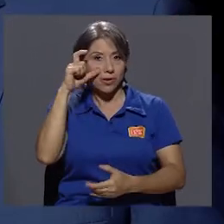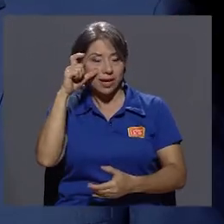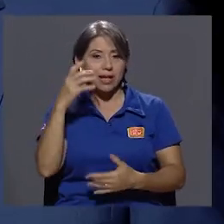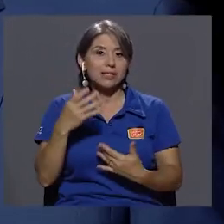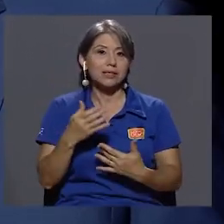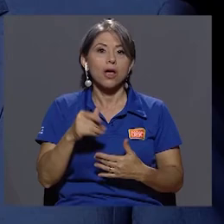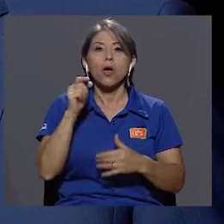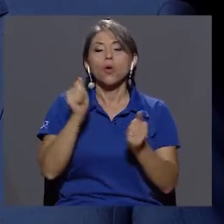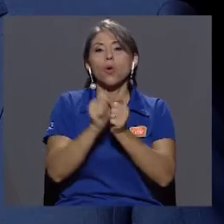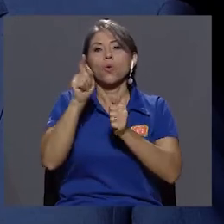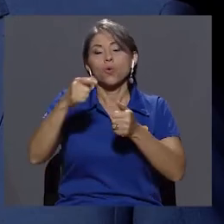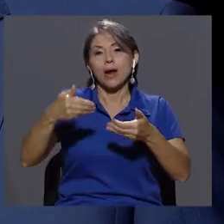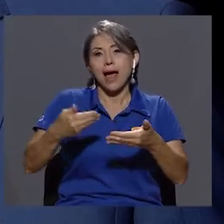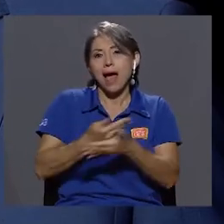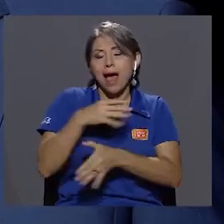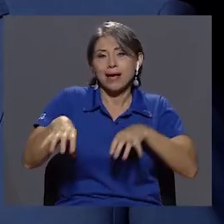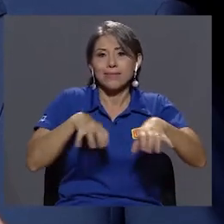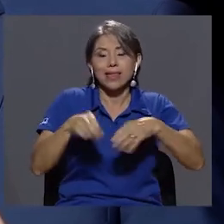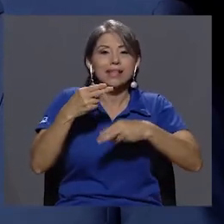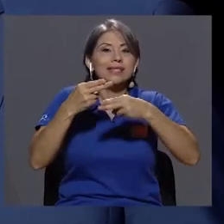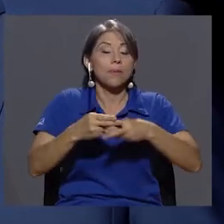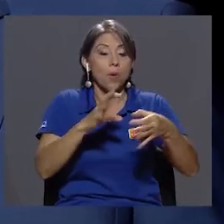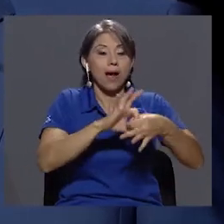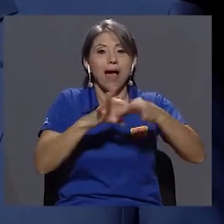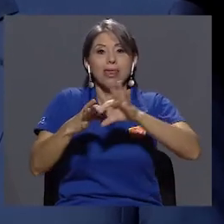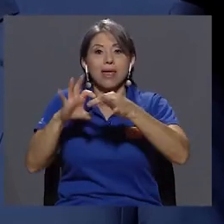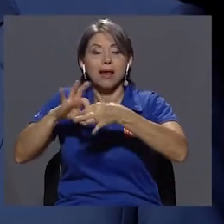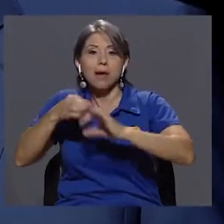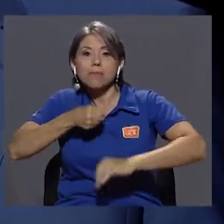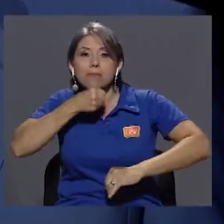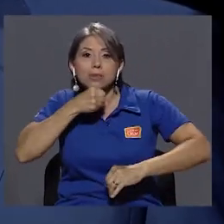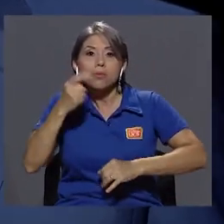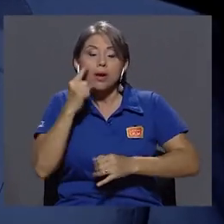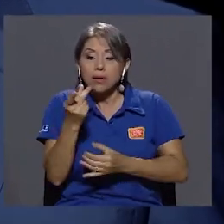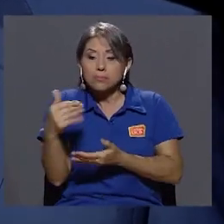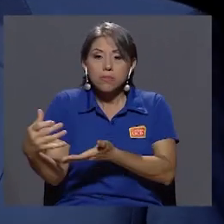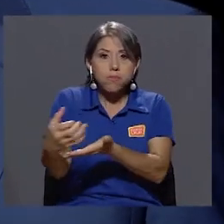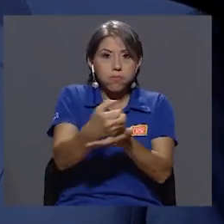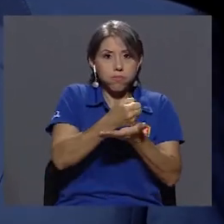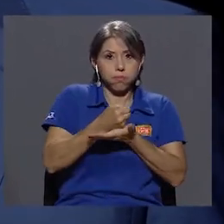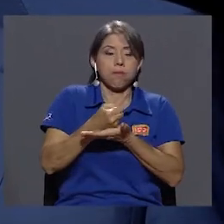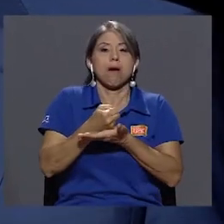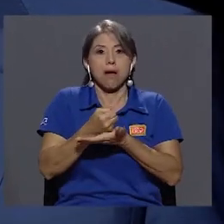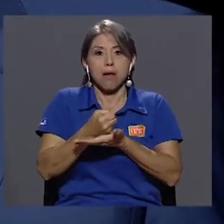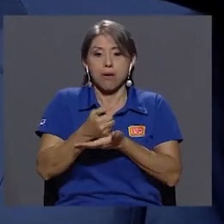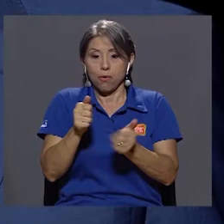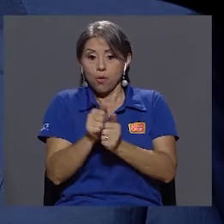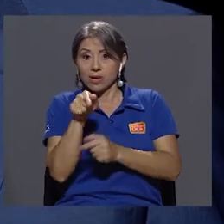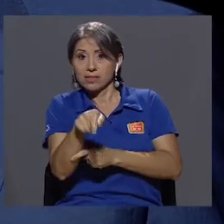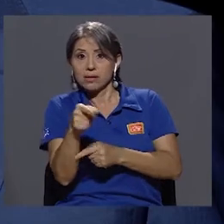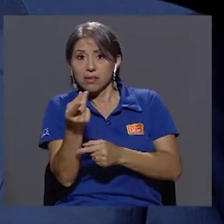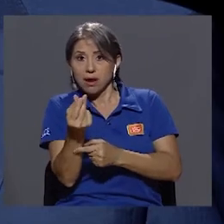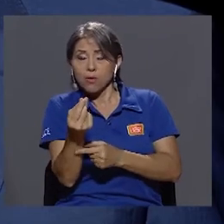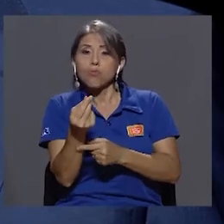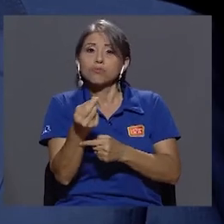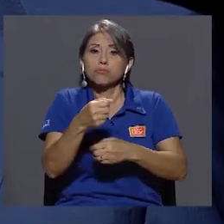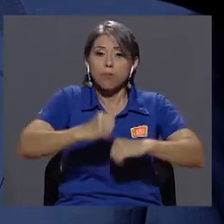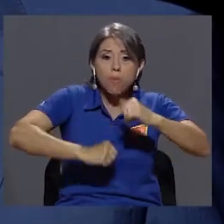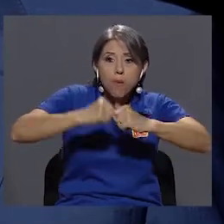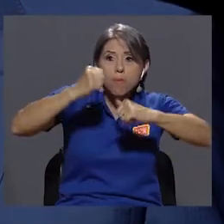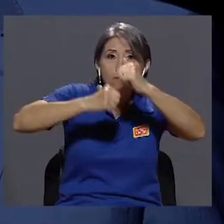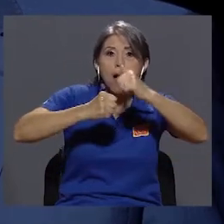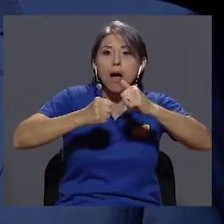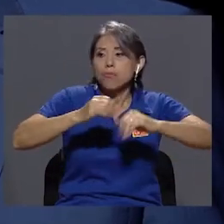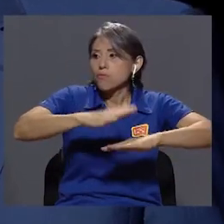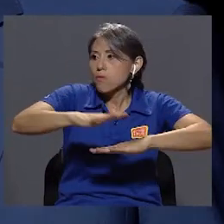actividad que se llamó cadena mayor para dos y con eso construimos y hablamos el nuevo en la parte